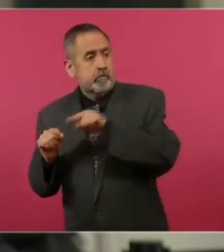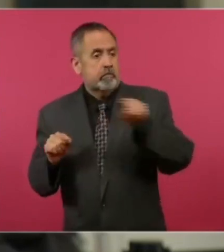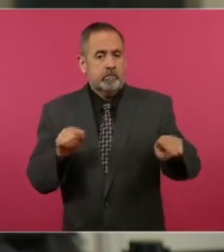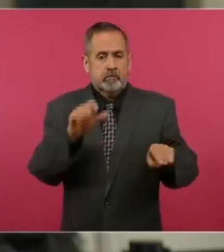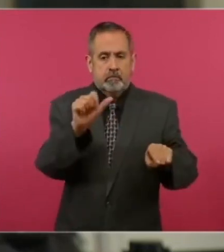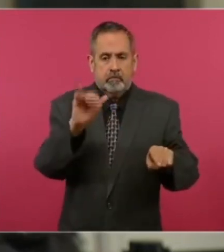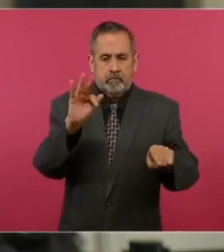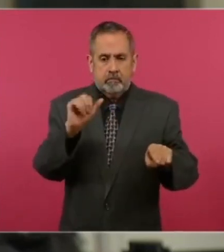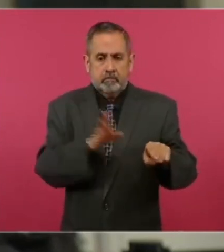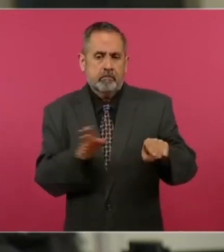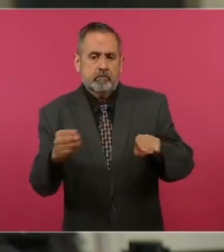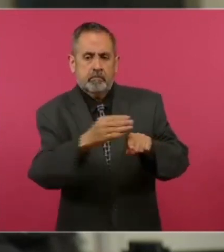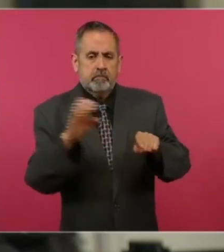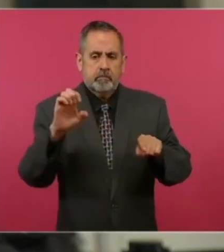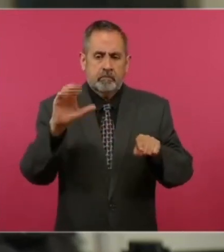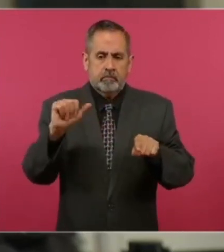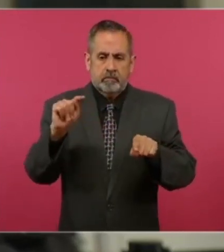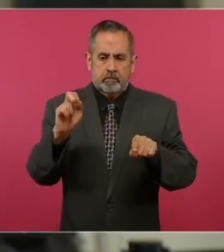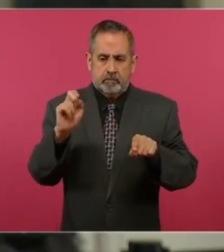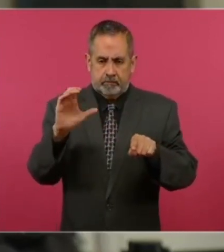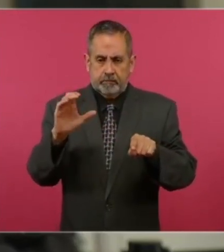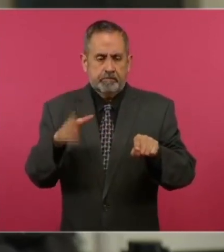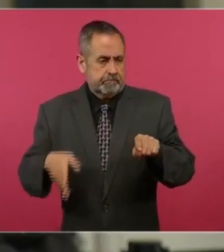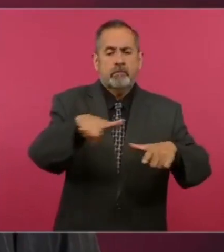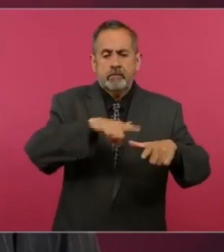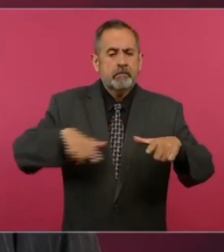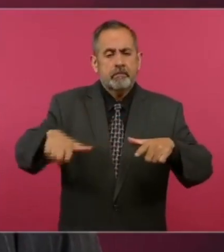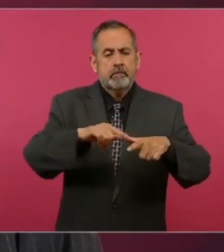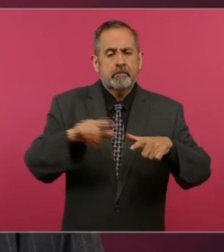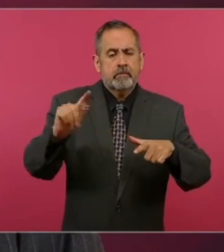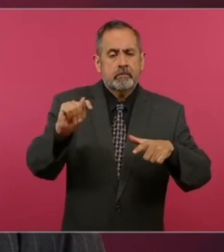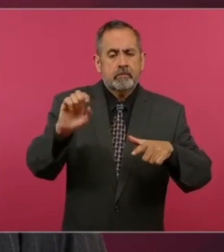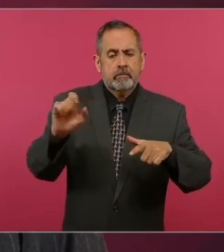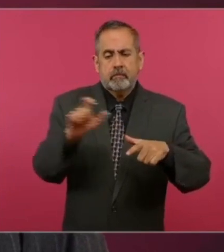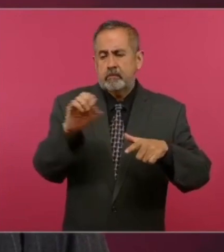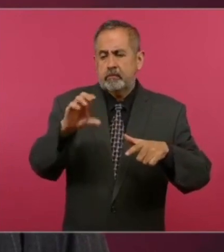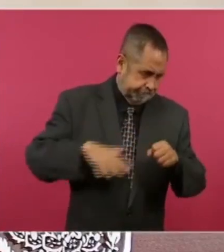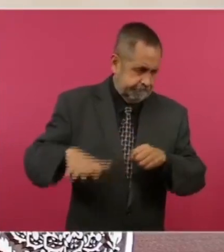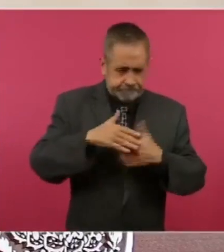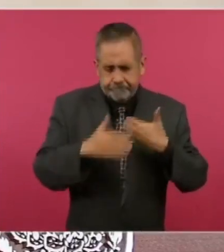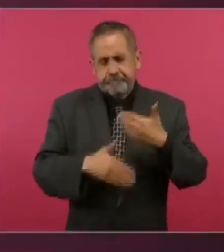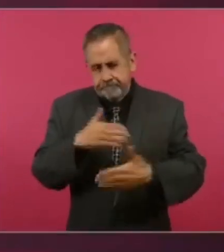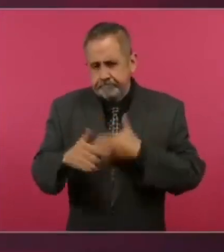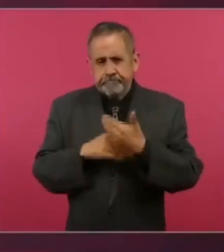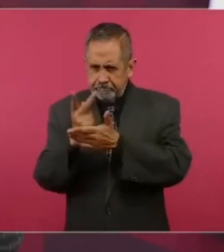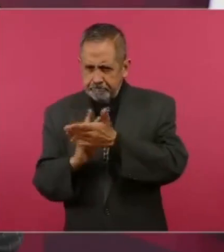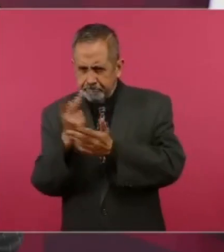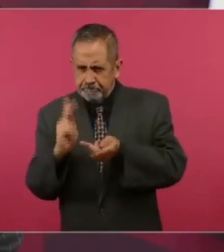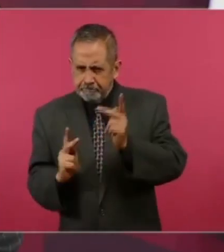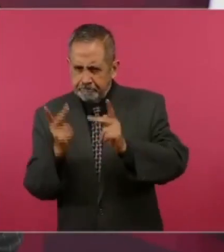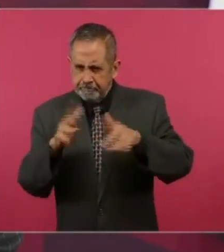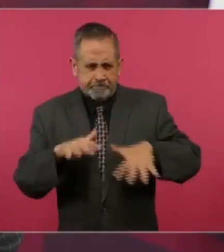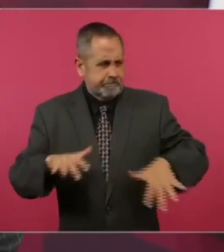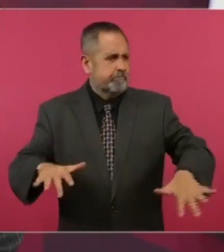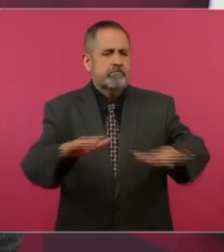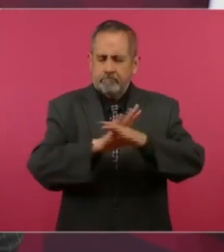Rodeando por Ecatepec, que era un camino directo que se presentó. Ahí donde querían este parque. Lo he hecho